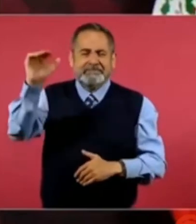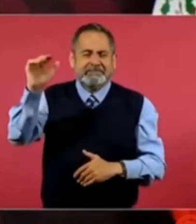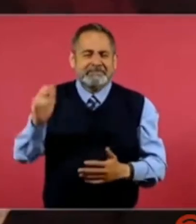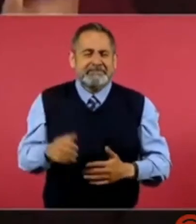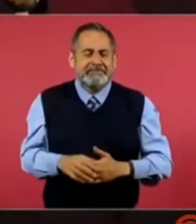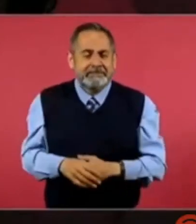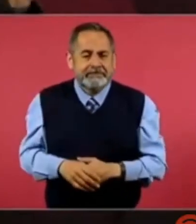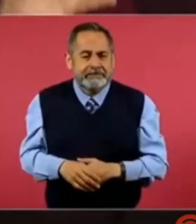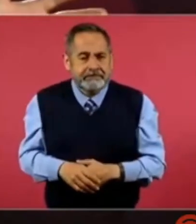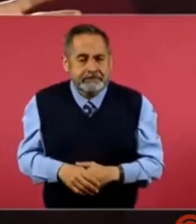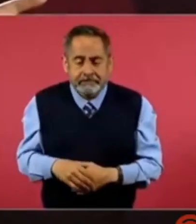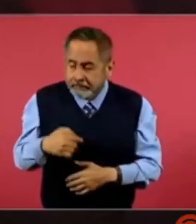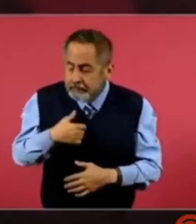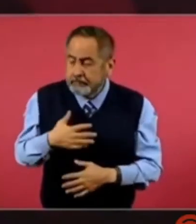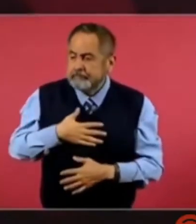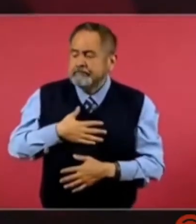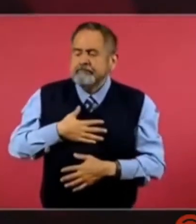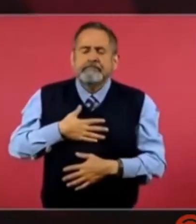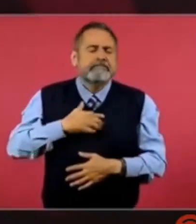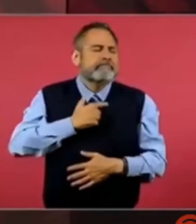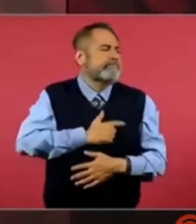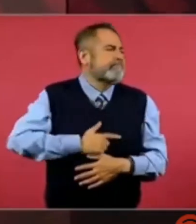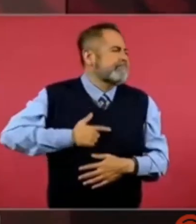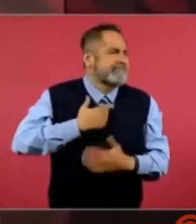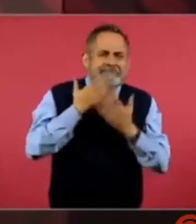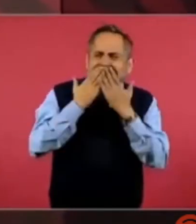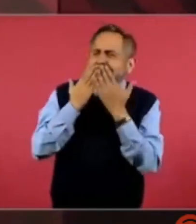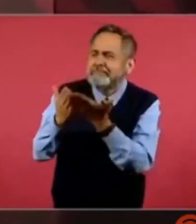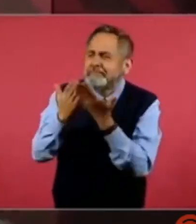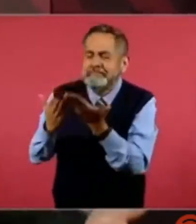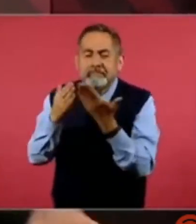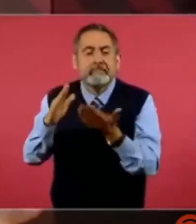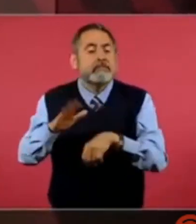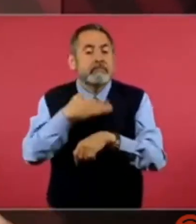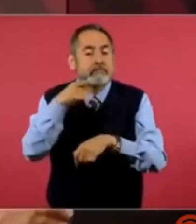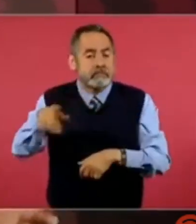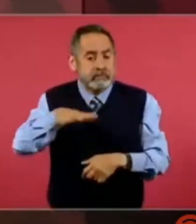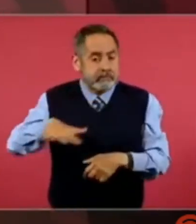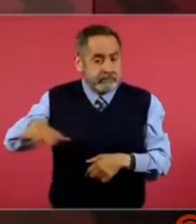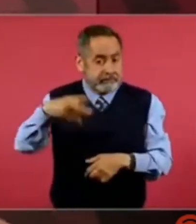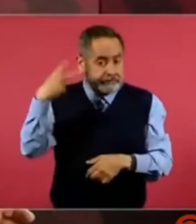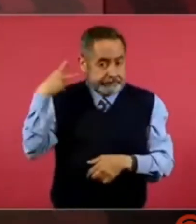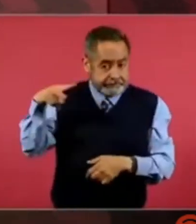Me dio hasta gusto, porque el puerto de Veracruz,